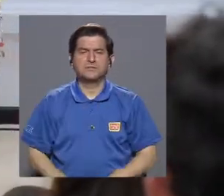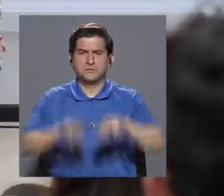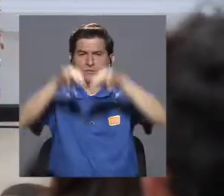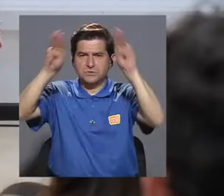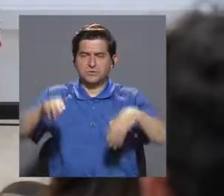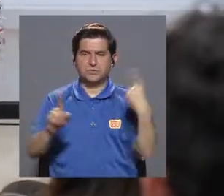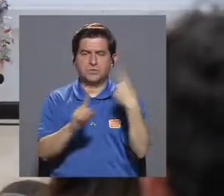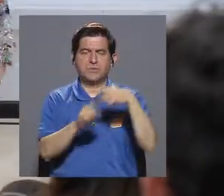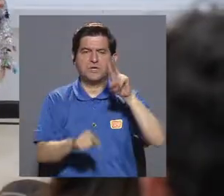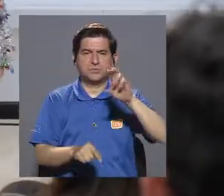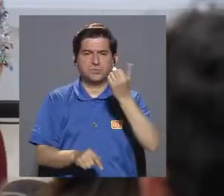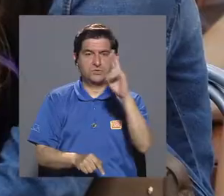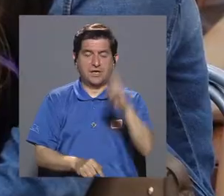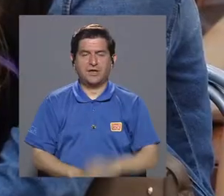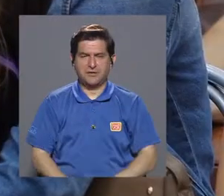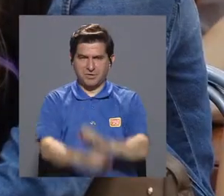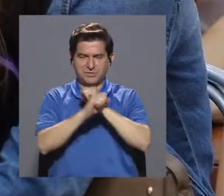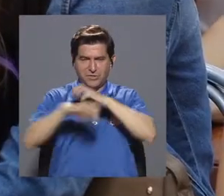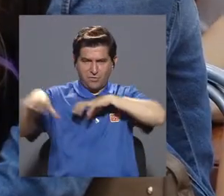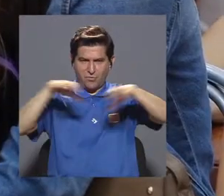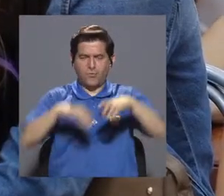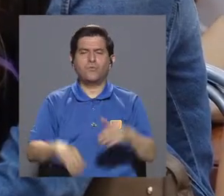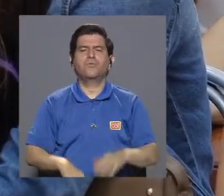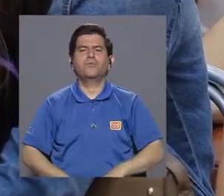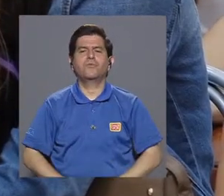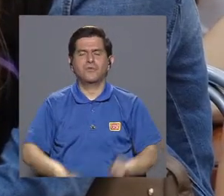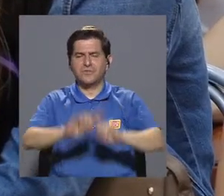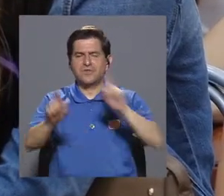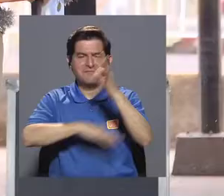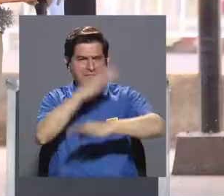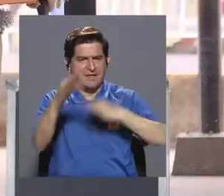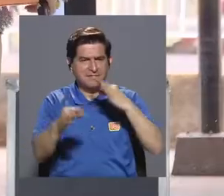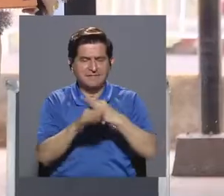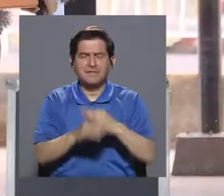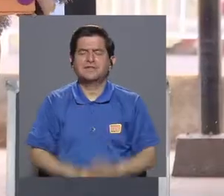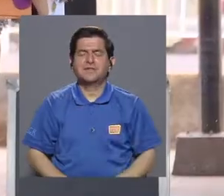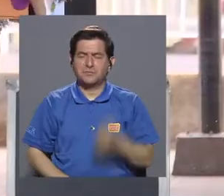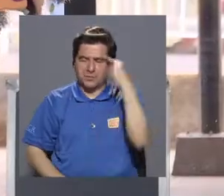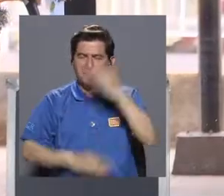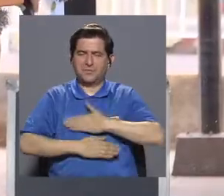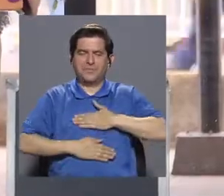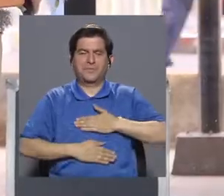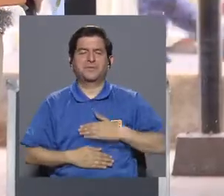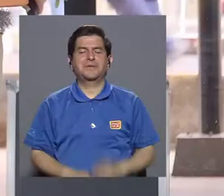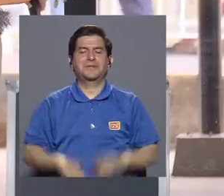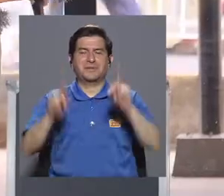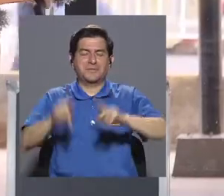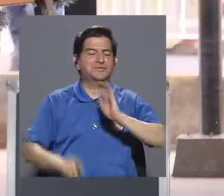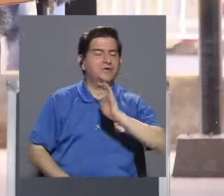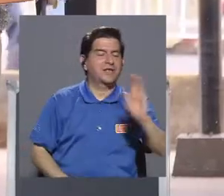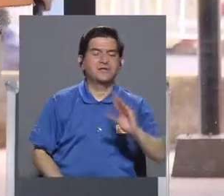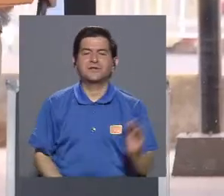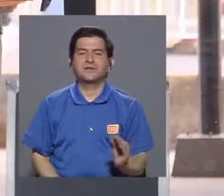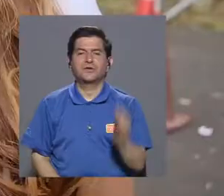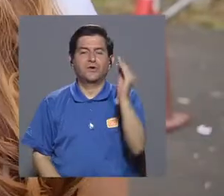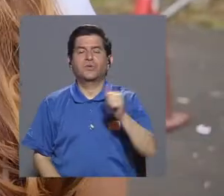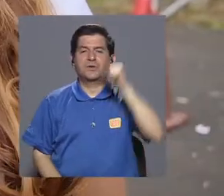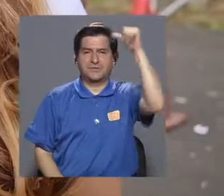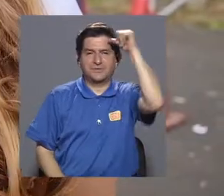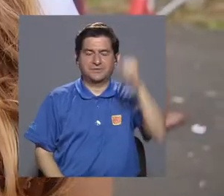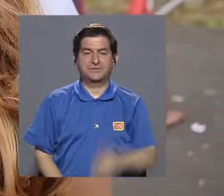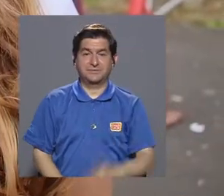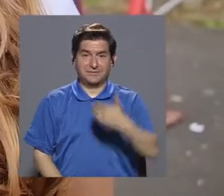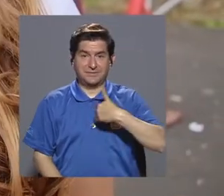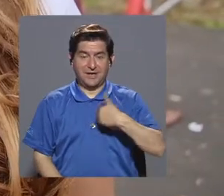Mas UCR se aseguró de organizar un evento cargado de actividades variadas y entretenidas para grandes y chicos. Al